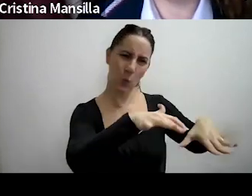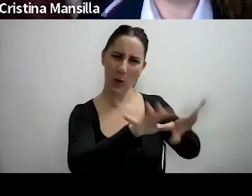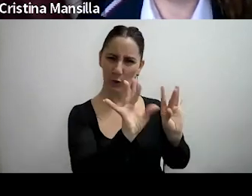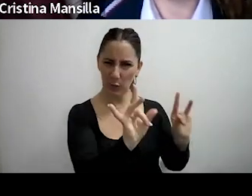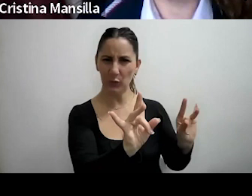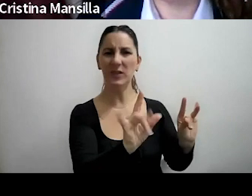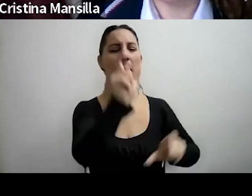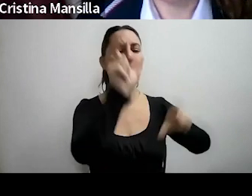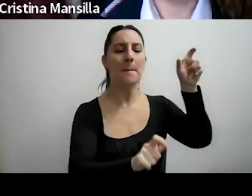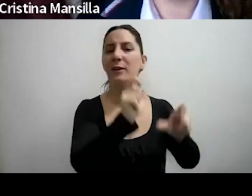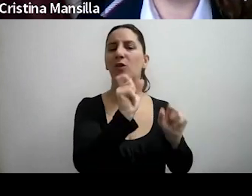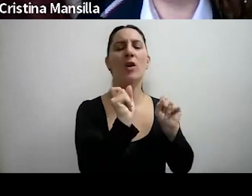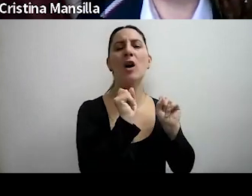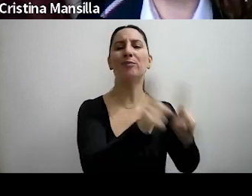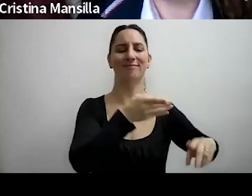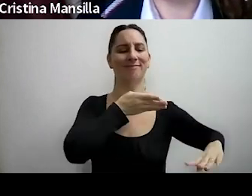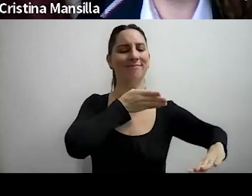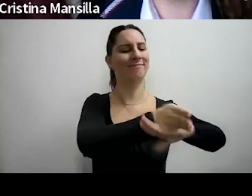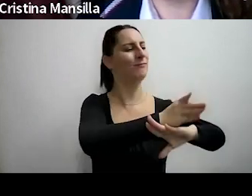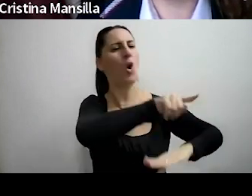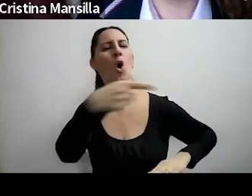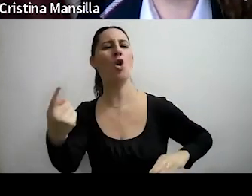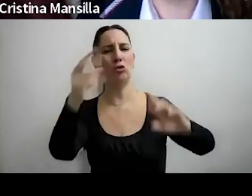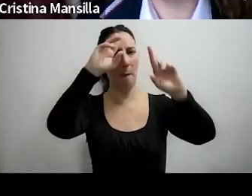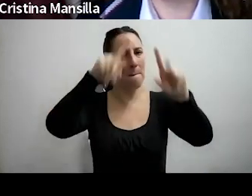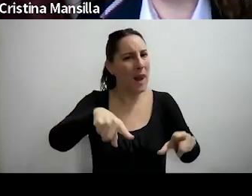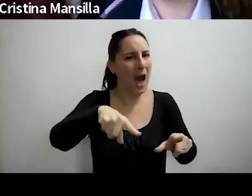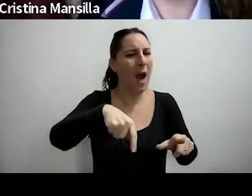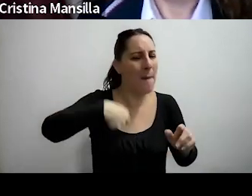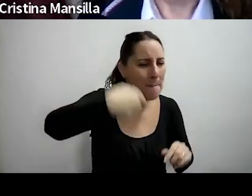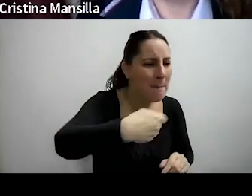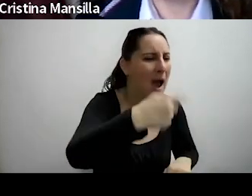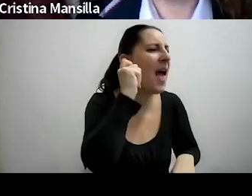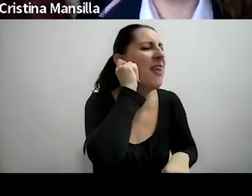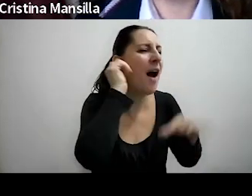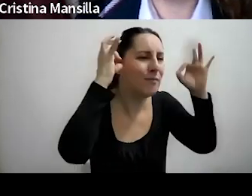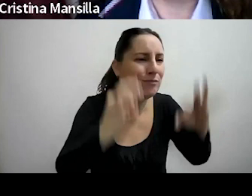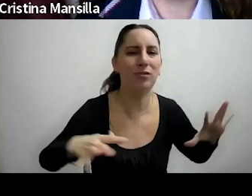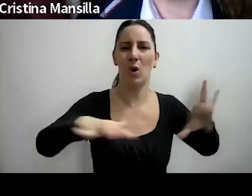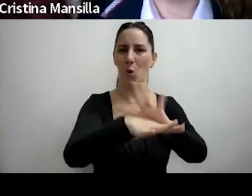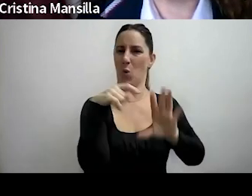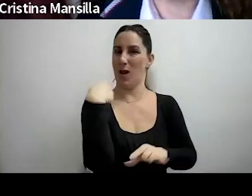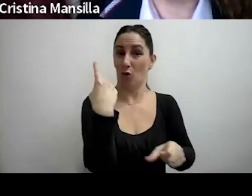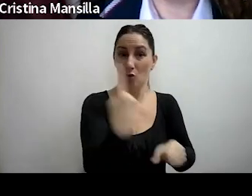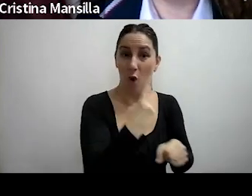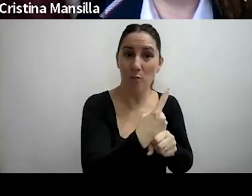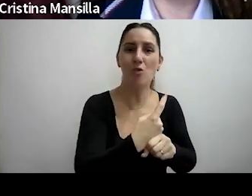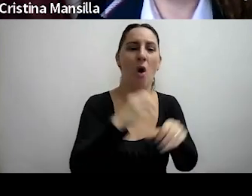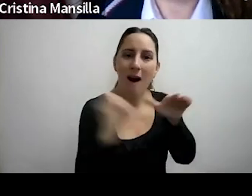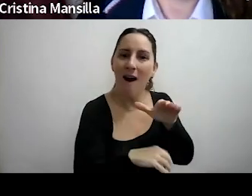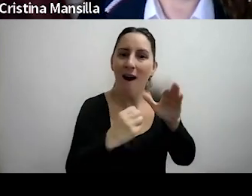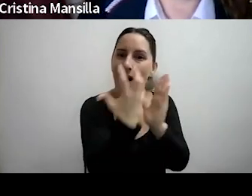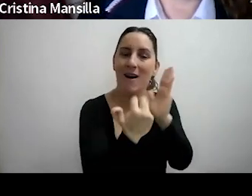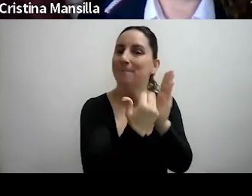han podido acceder a otros planes para poder llegar a la edad jubilatoria con la mayor cantidad de aportes